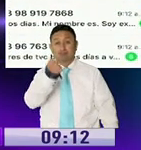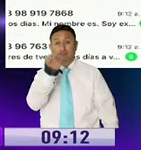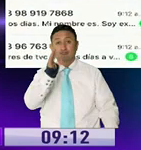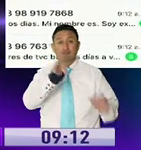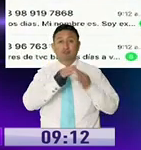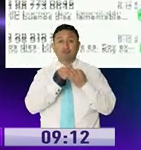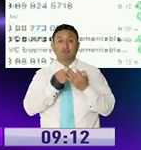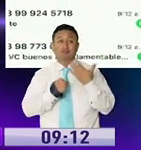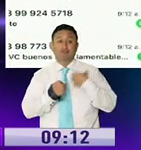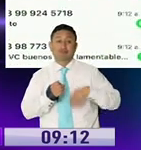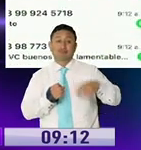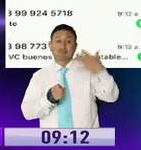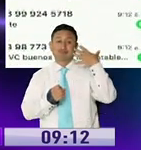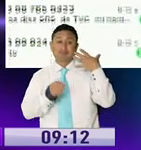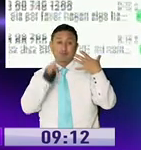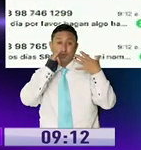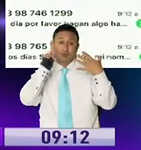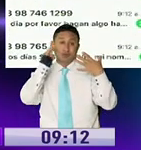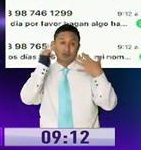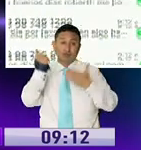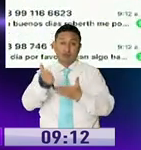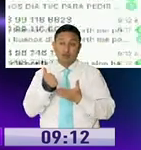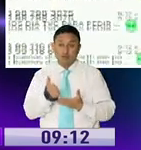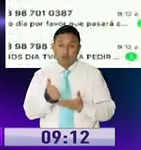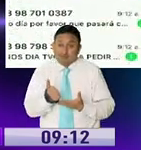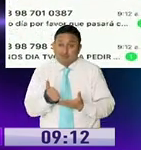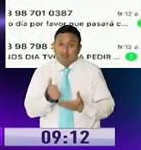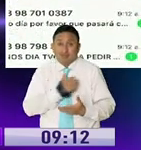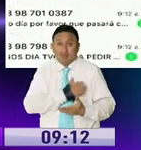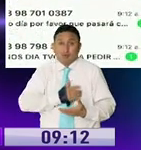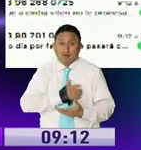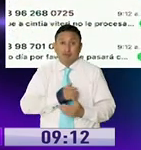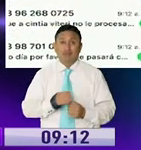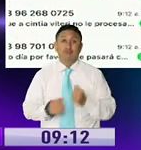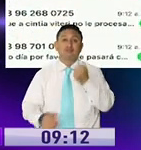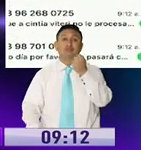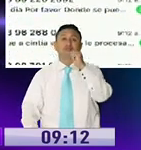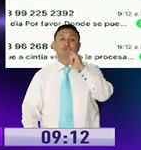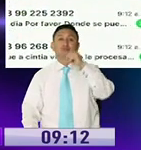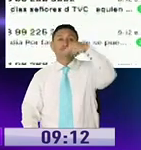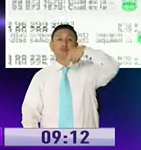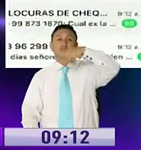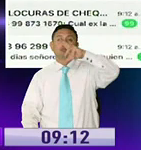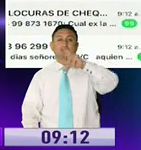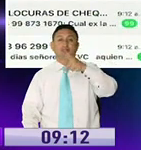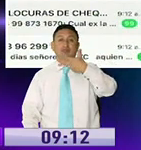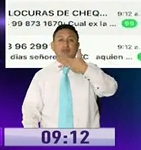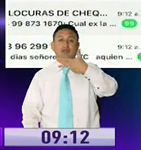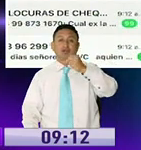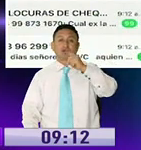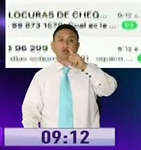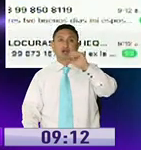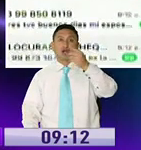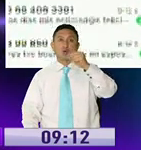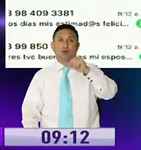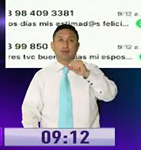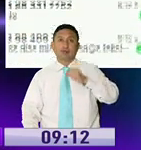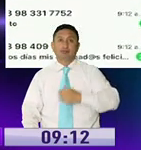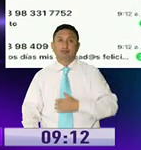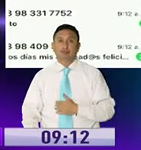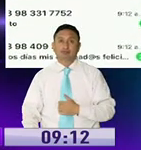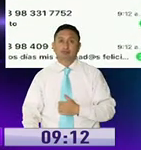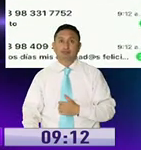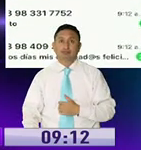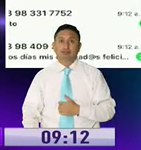tengo 5 niños en casa y no he recibido ayuda de nadie, por favor, Sincholagua, Los Pinos, sector Rumiurco, mitad del mundo. Les voy a poner aquí el link